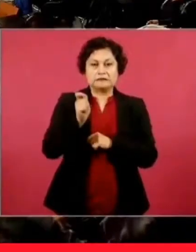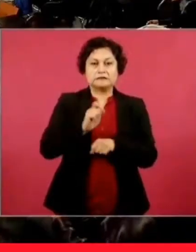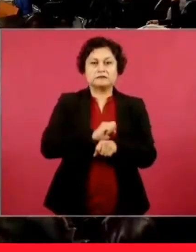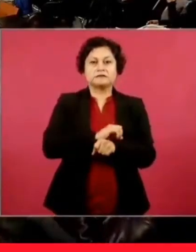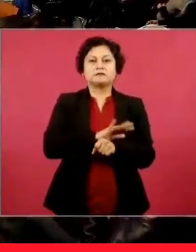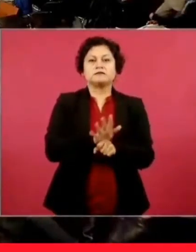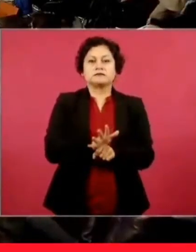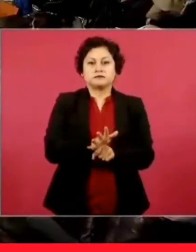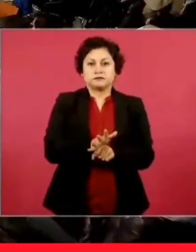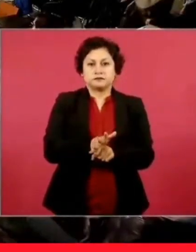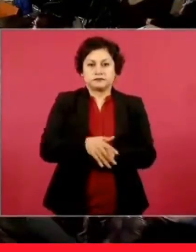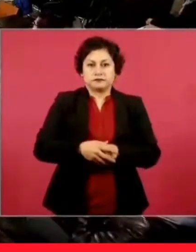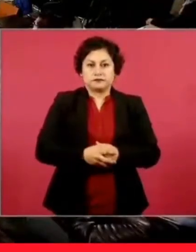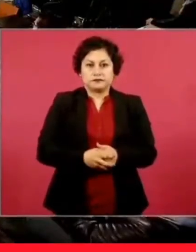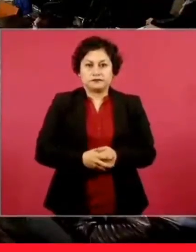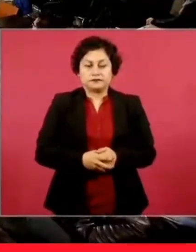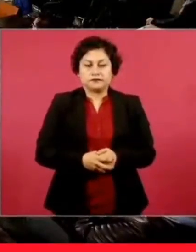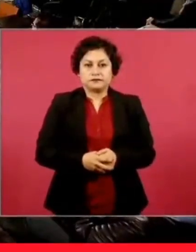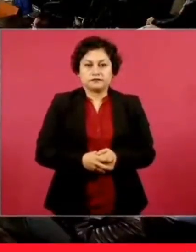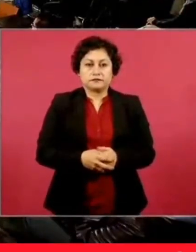Pero miren cómo estamos.